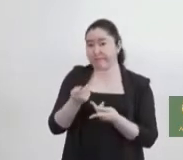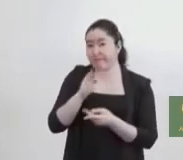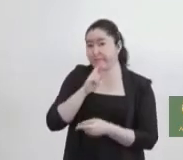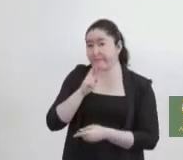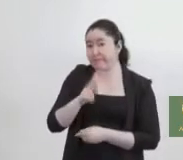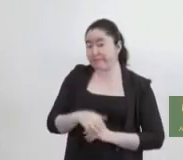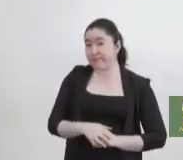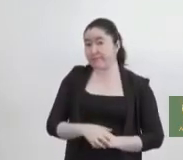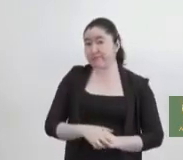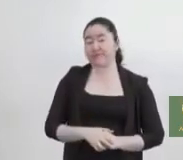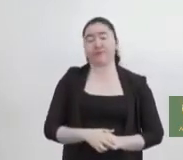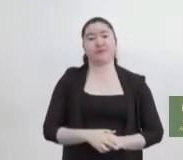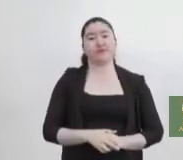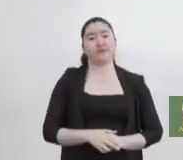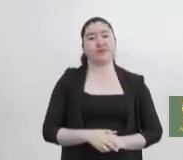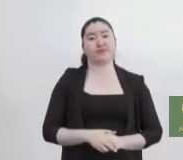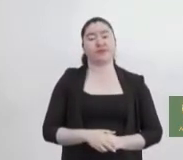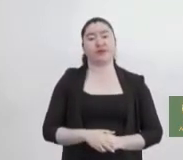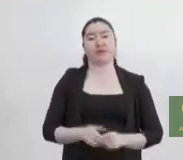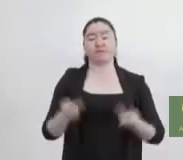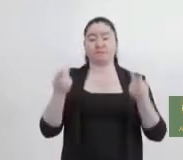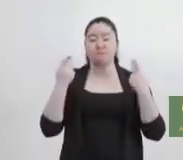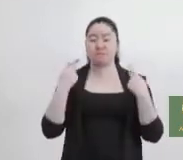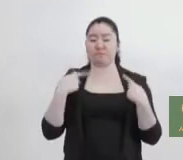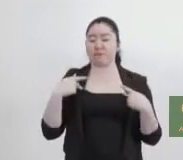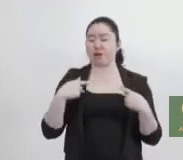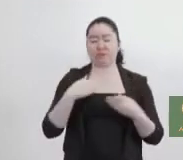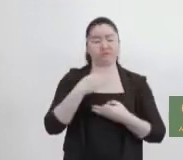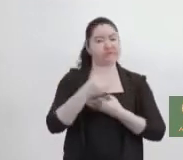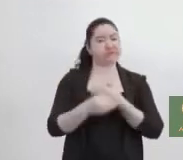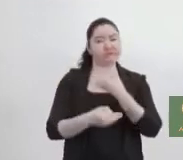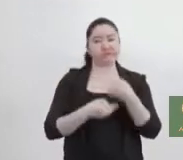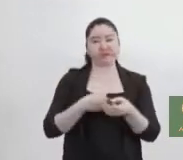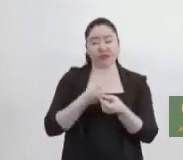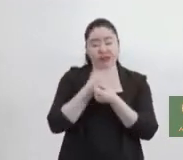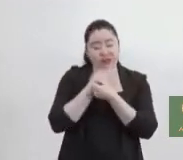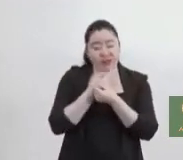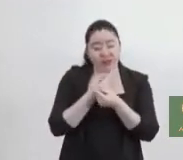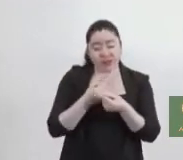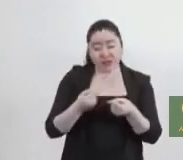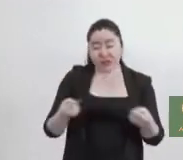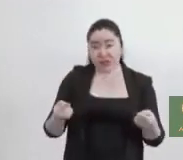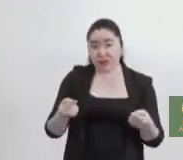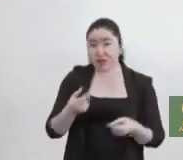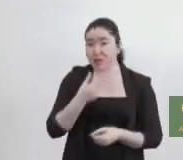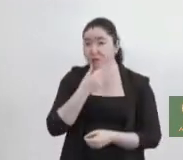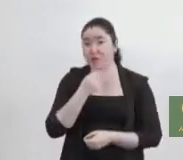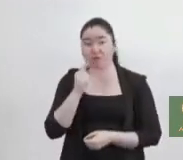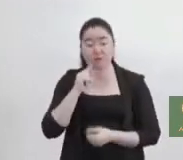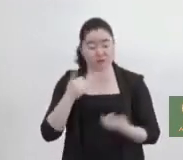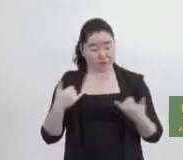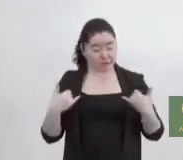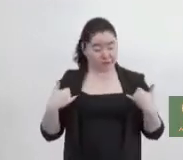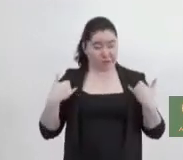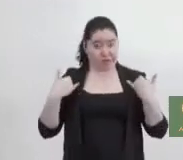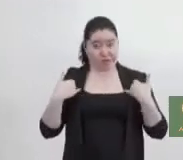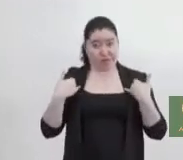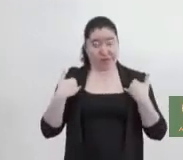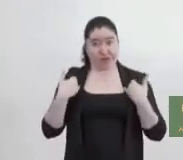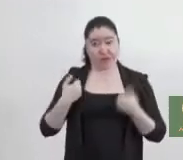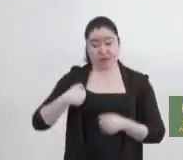Para la población en general y para los niños y los jóvenes, estimamos que